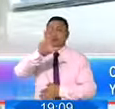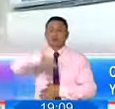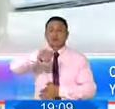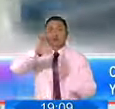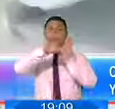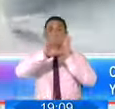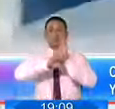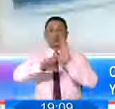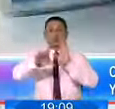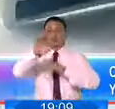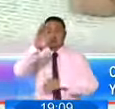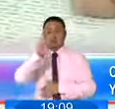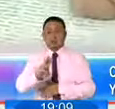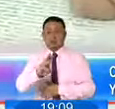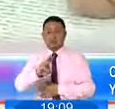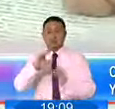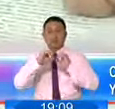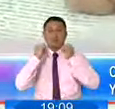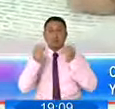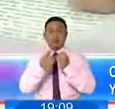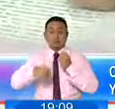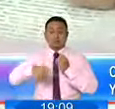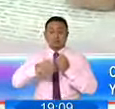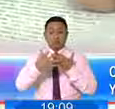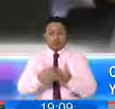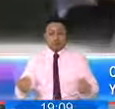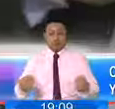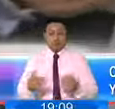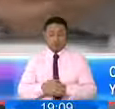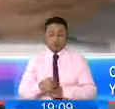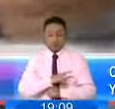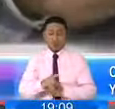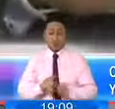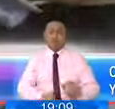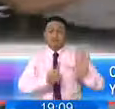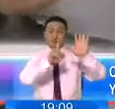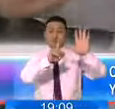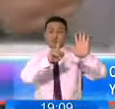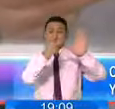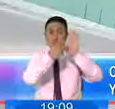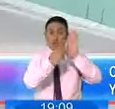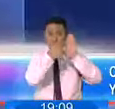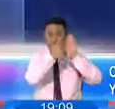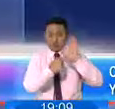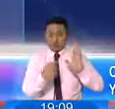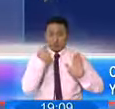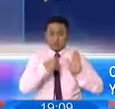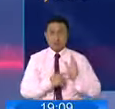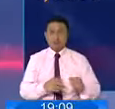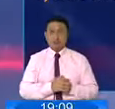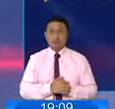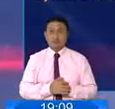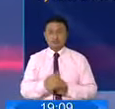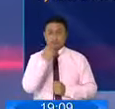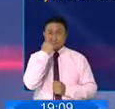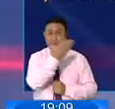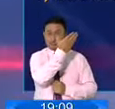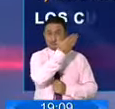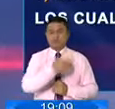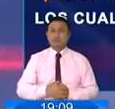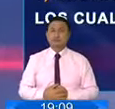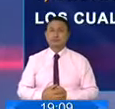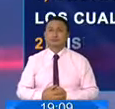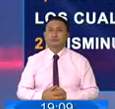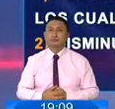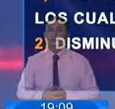capítulo sexto que las organizaciones serán disueltas si incurren en 6 causales, entre ellas: desviarse de los fines y objetivos